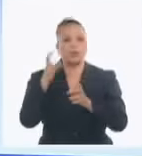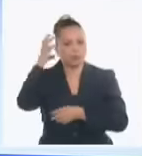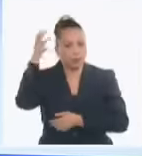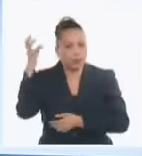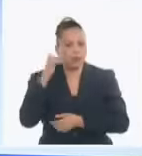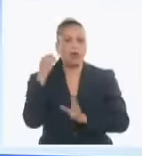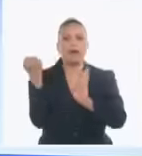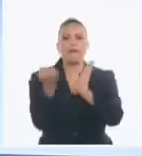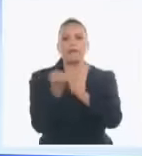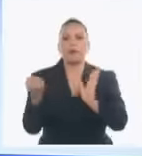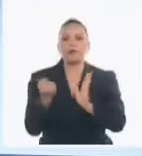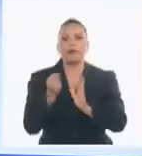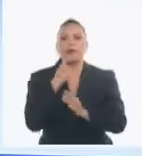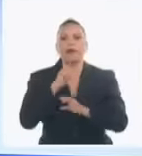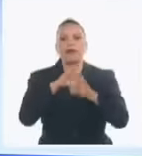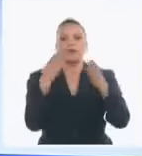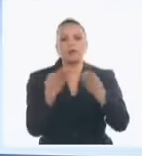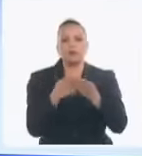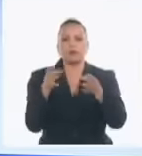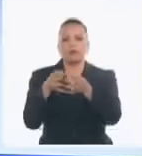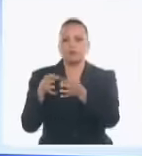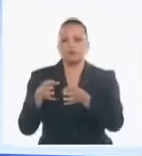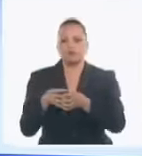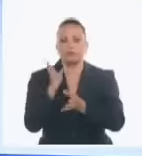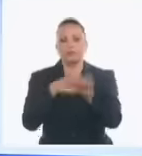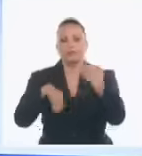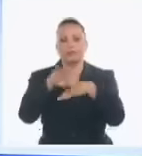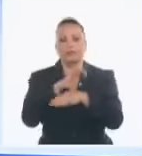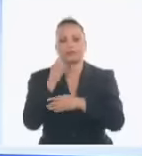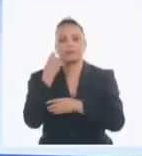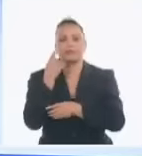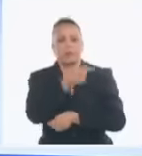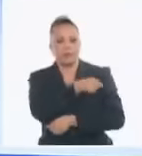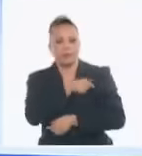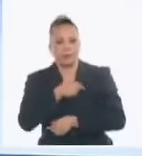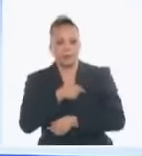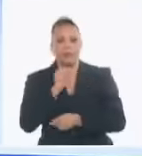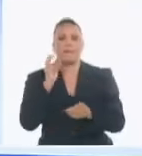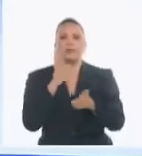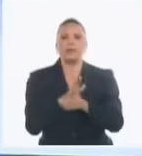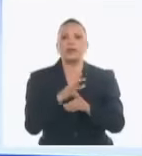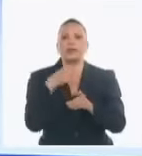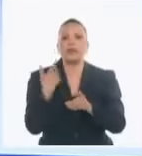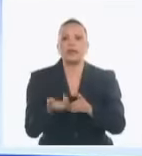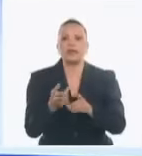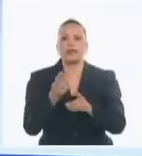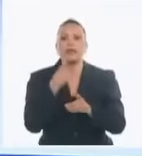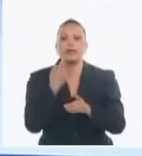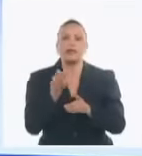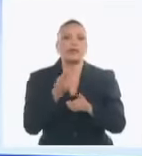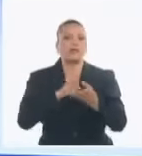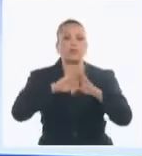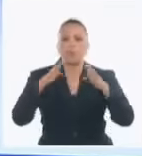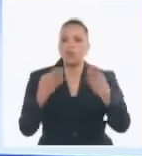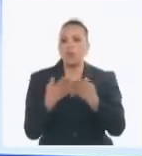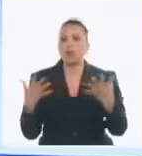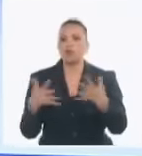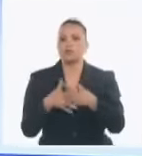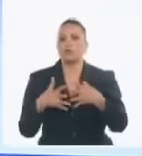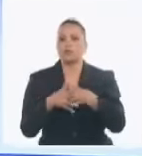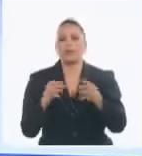aprobaron que los órganos competentes del Ministerio del interior iniciaran las actuaciones correspondientes para el